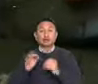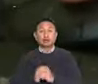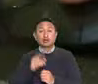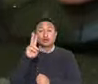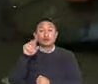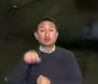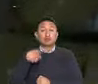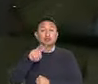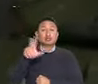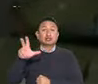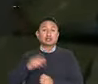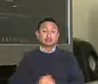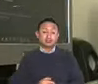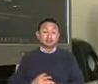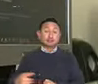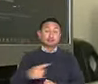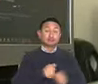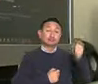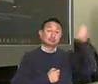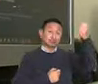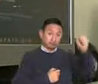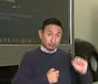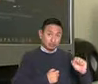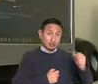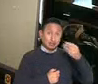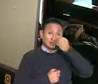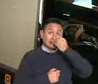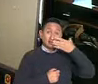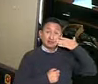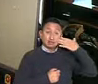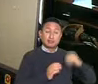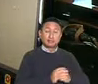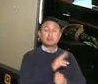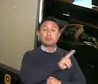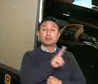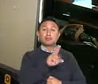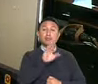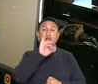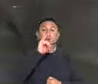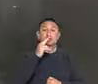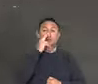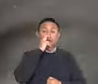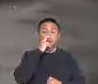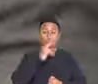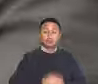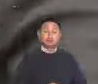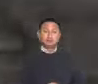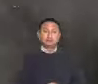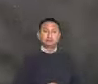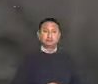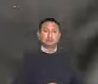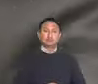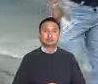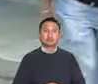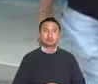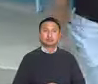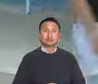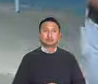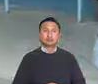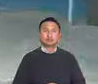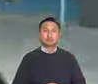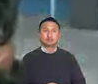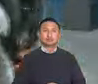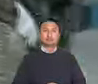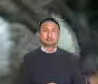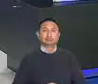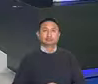de 2023 y para el ciclo Sierra Amazonía el 22 de junio de 2023. Informó Sara